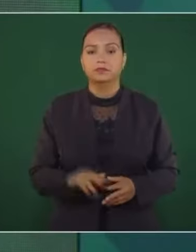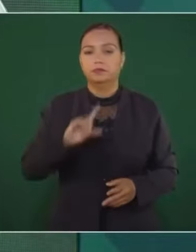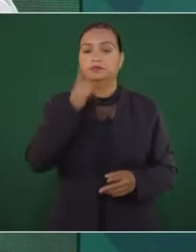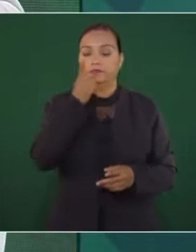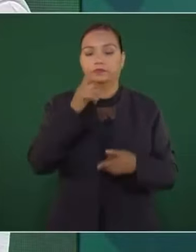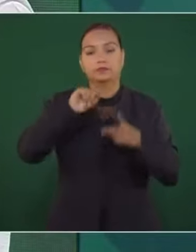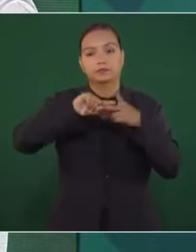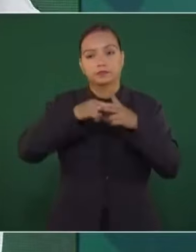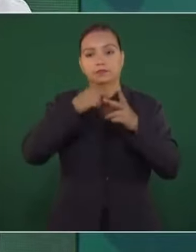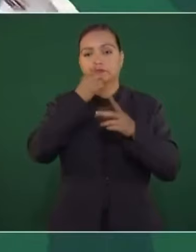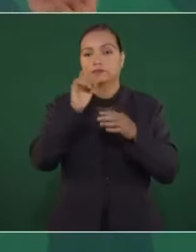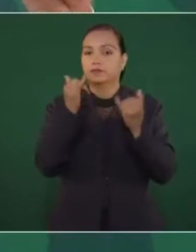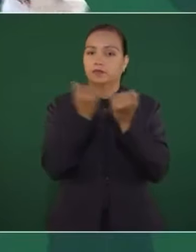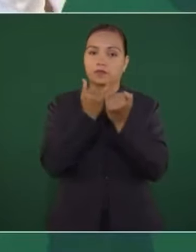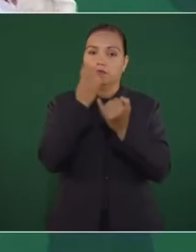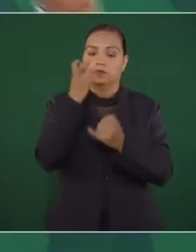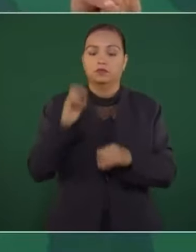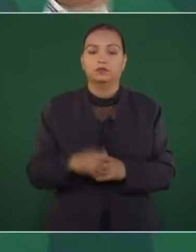Empezaron con eso.